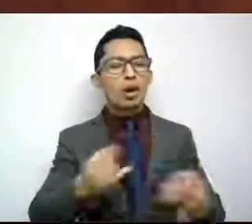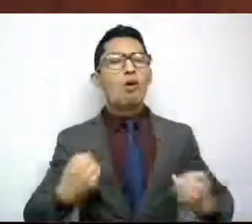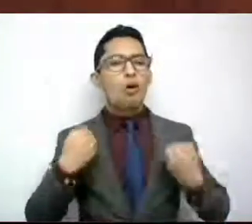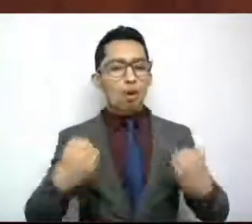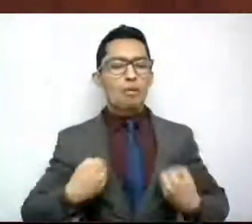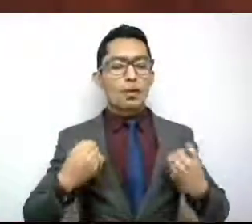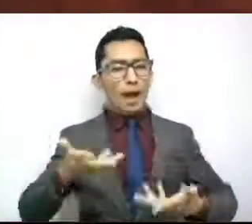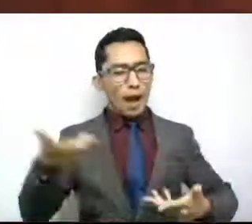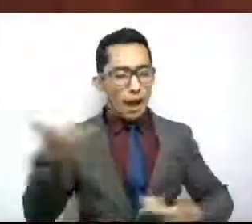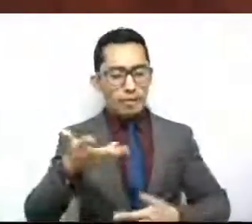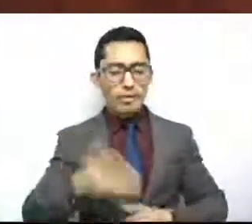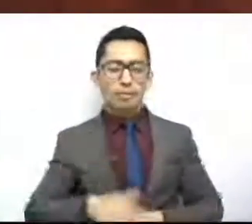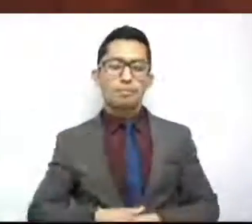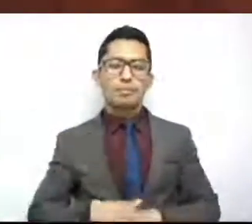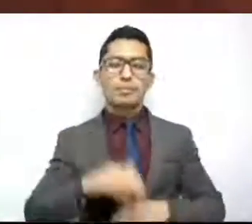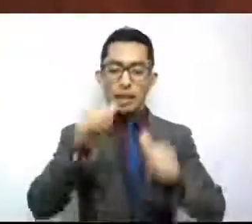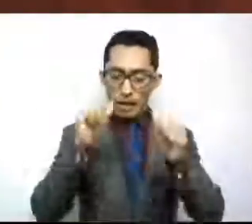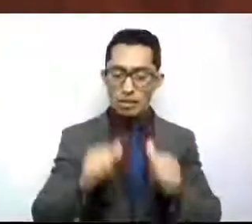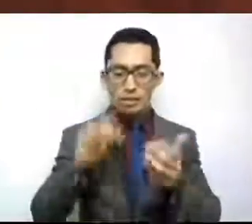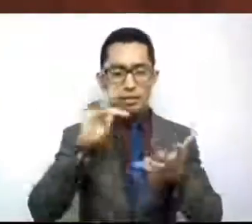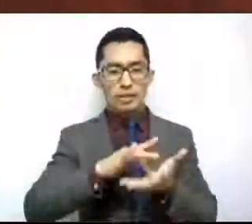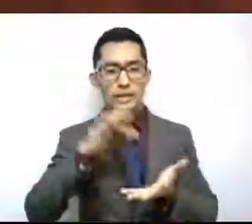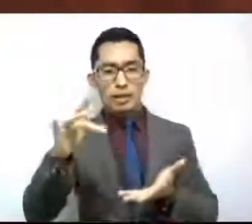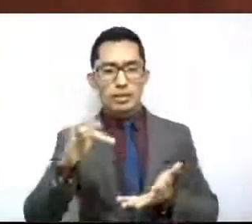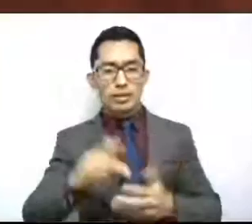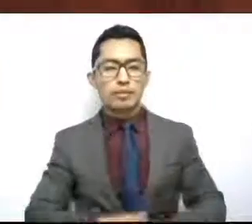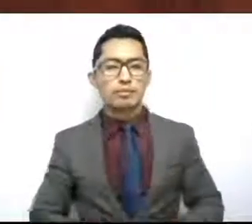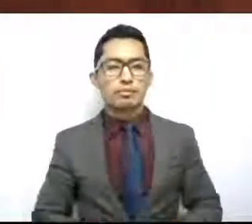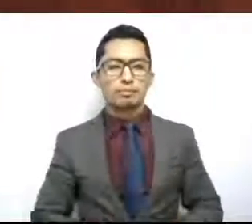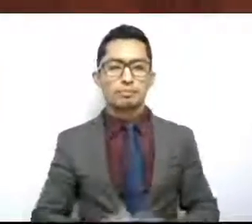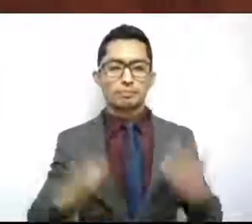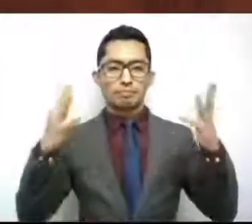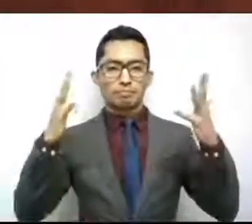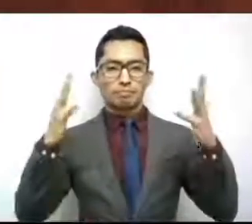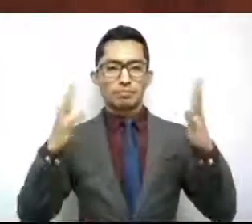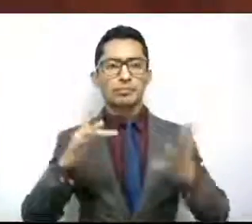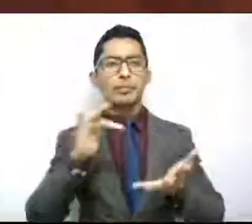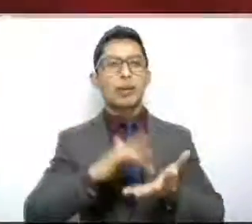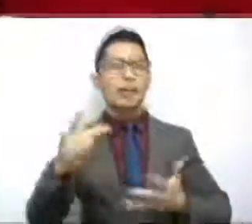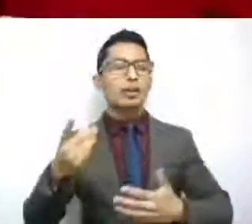adolescentes. Por su atención, gracias. Gracias, diputada Marta Moya.